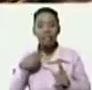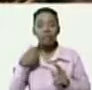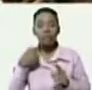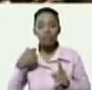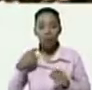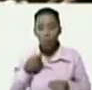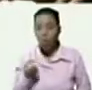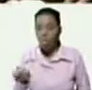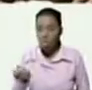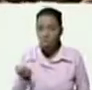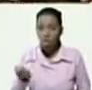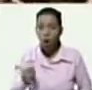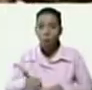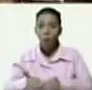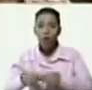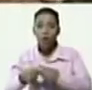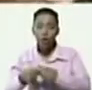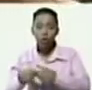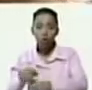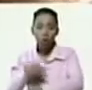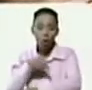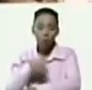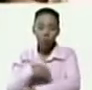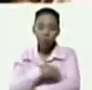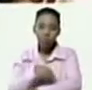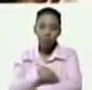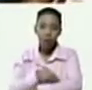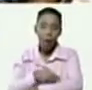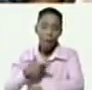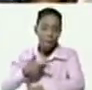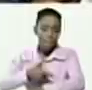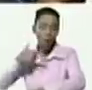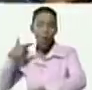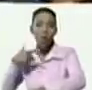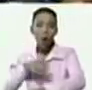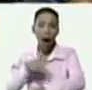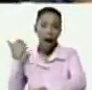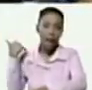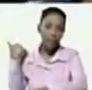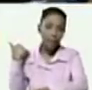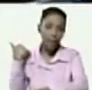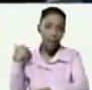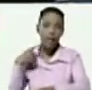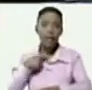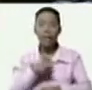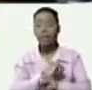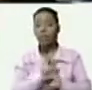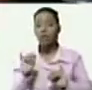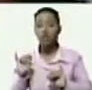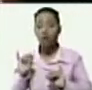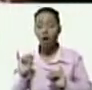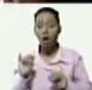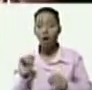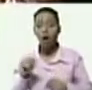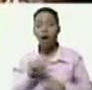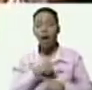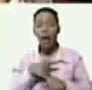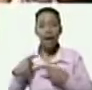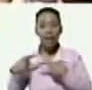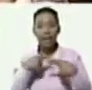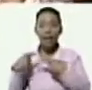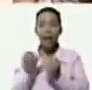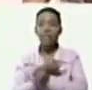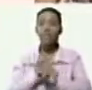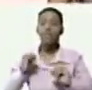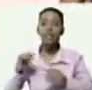roto este brazo, le habían partido un brazo de un tiro, que en Ayacucho terminó la guerra de la independencia americana